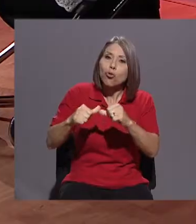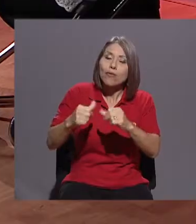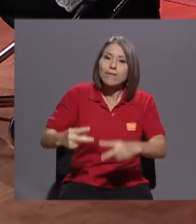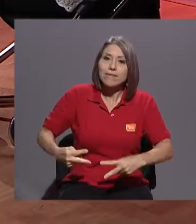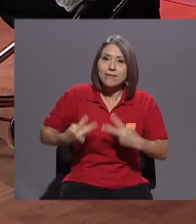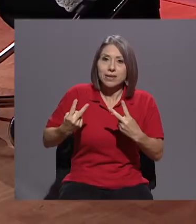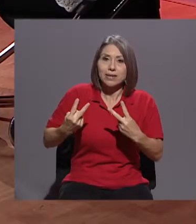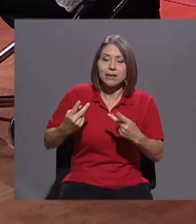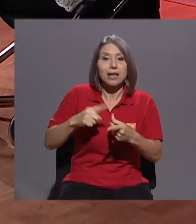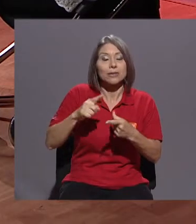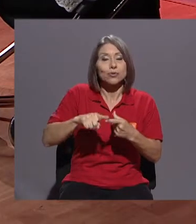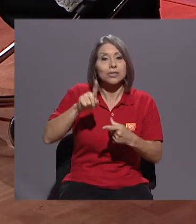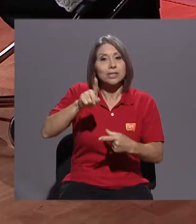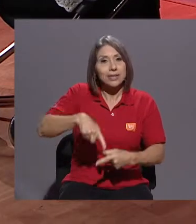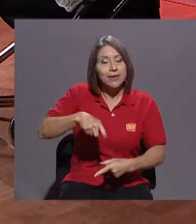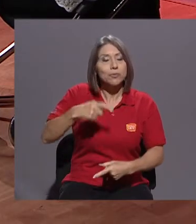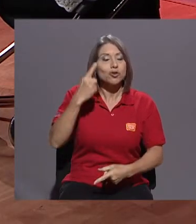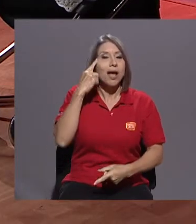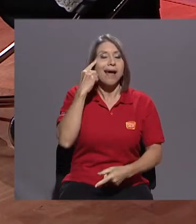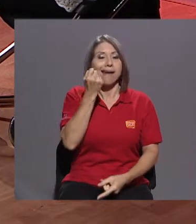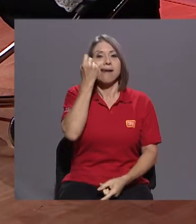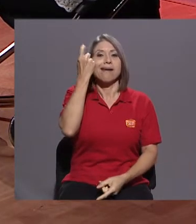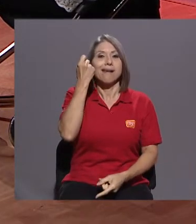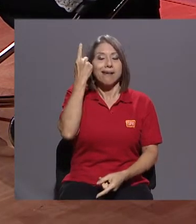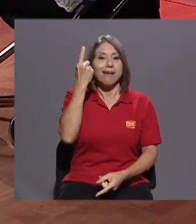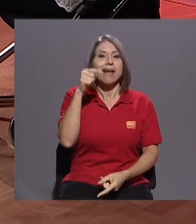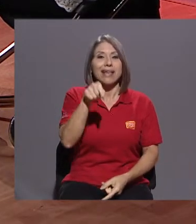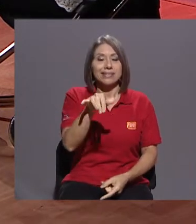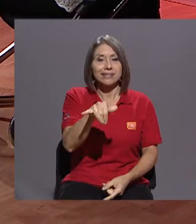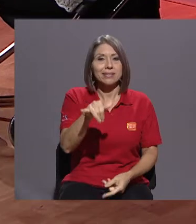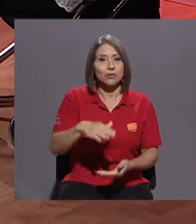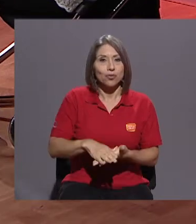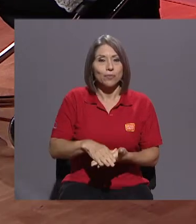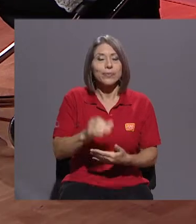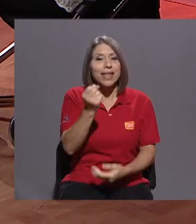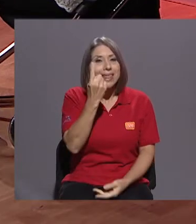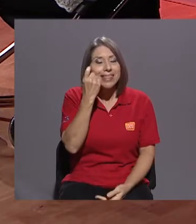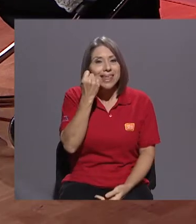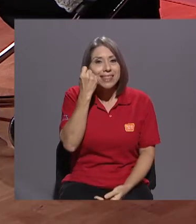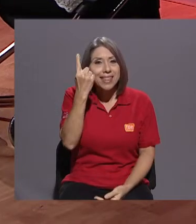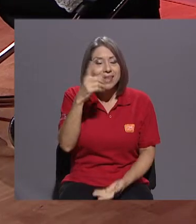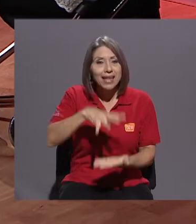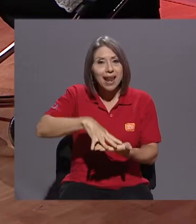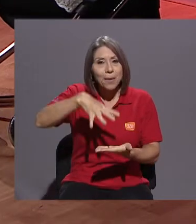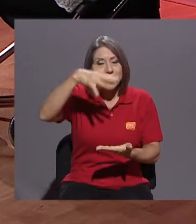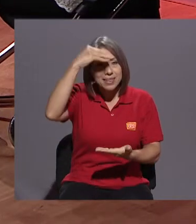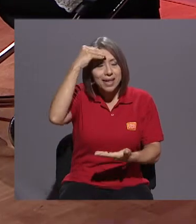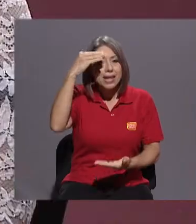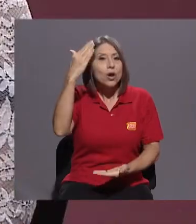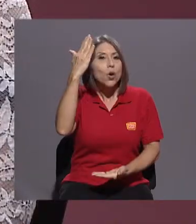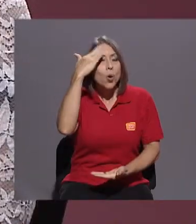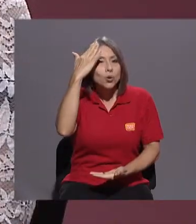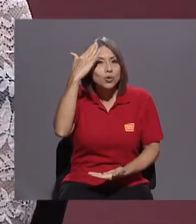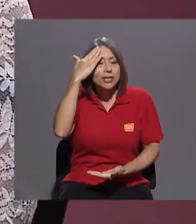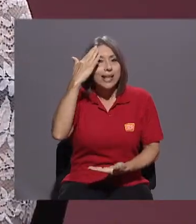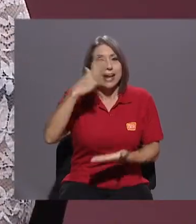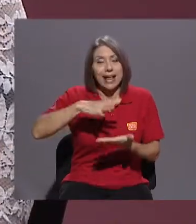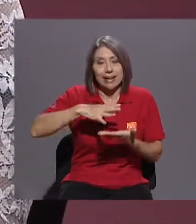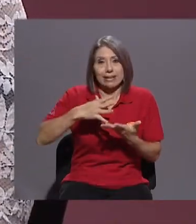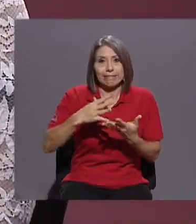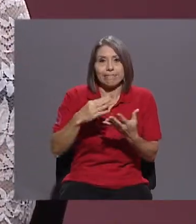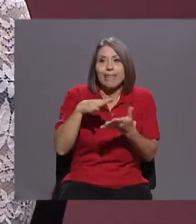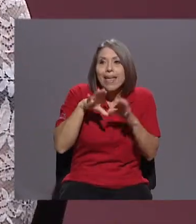Entonces Aquí tenemos que tener Muy claro Que se trata Justamente de eso De entender De aprender De